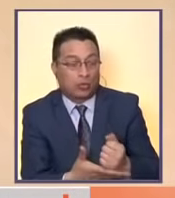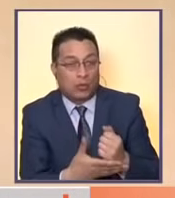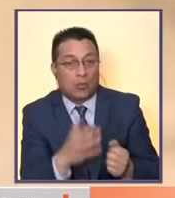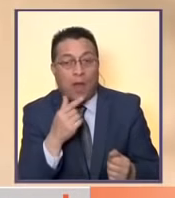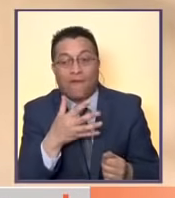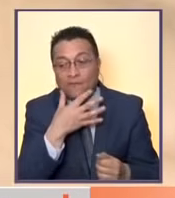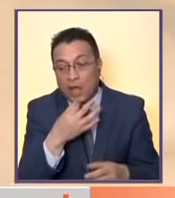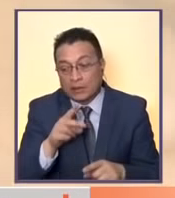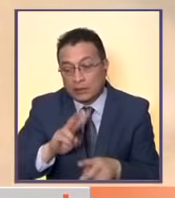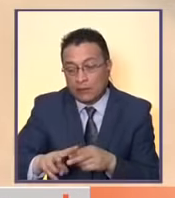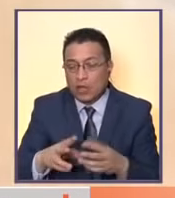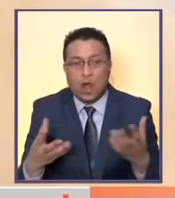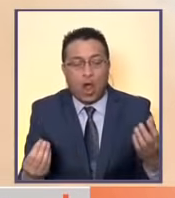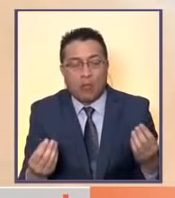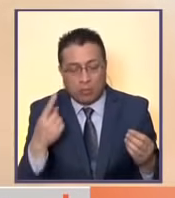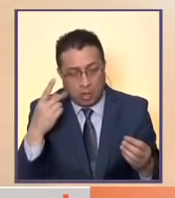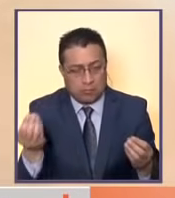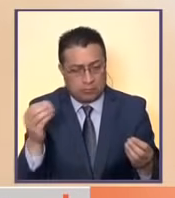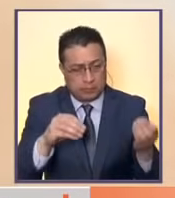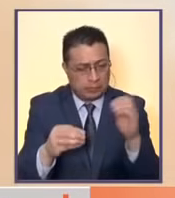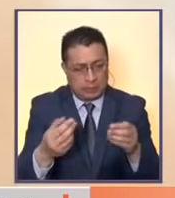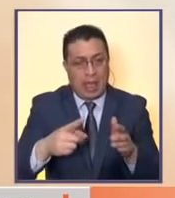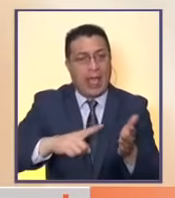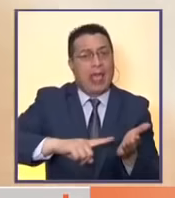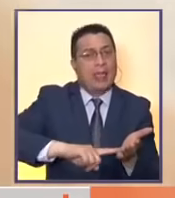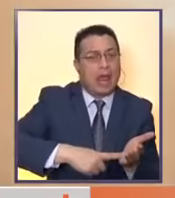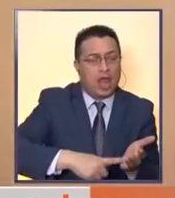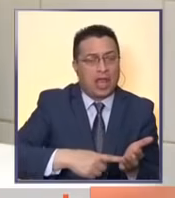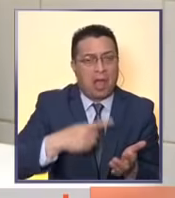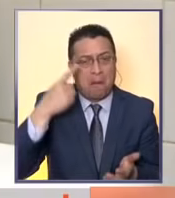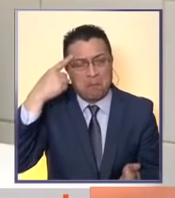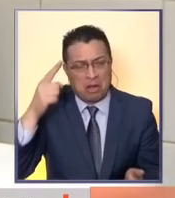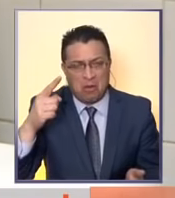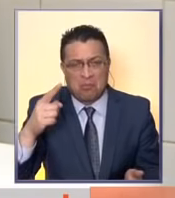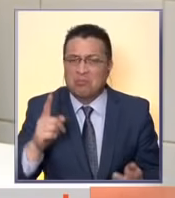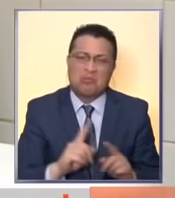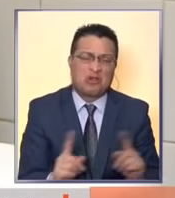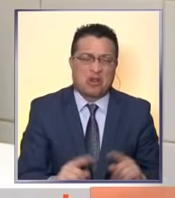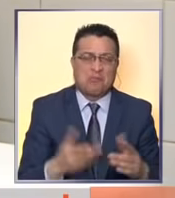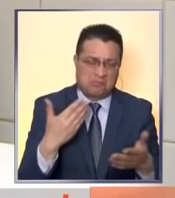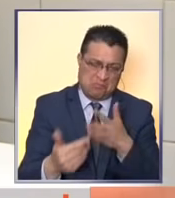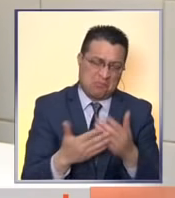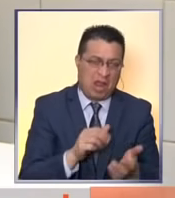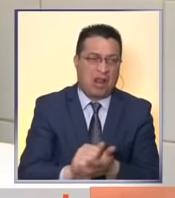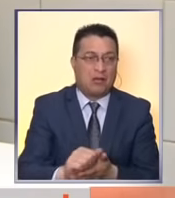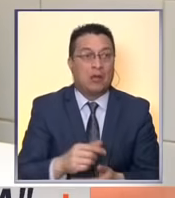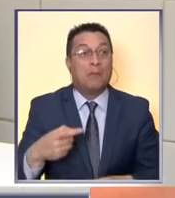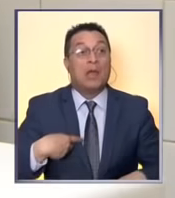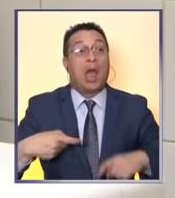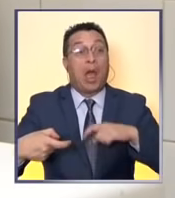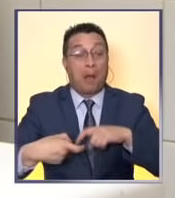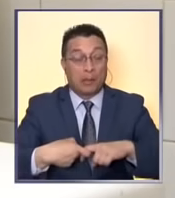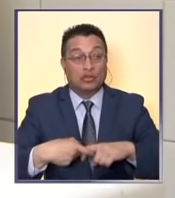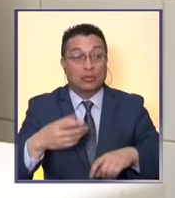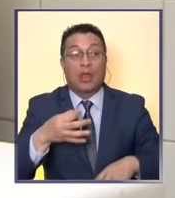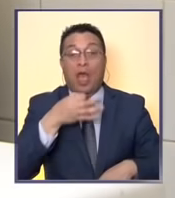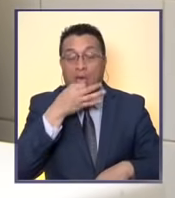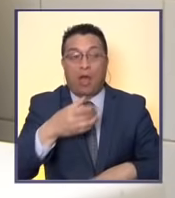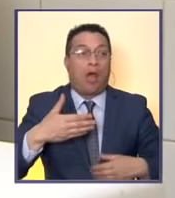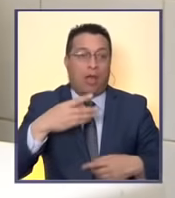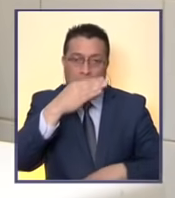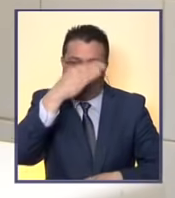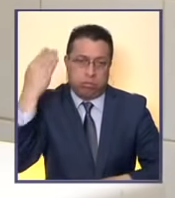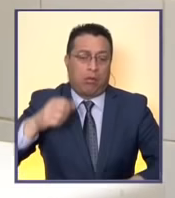algunas labores, incorporando tecnología, pero no resultó. Mi marido estaba cansado de bullerear. Ya.